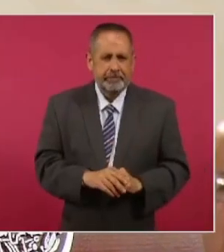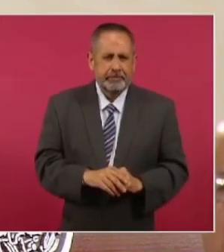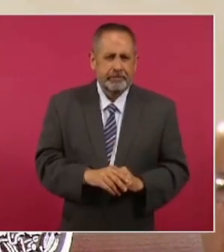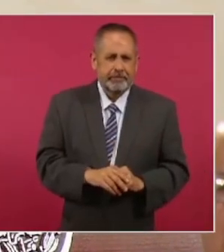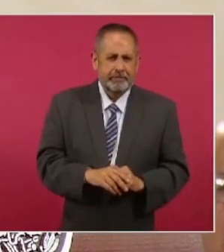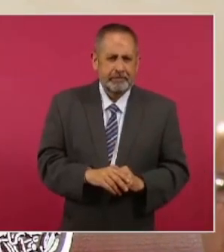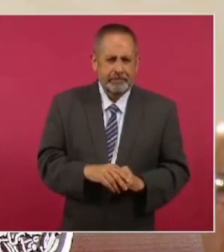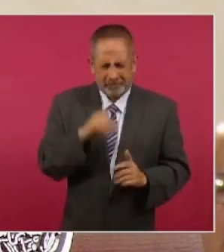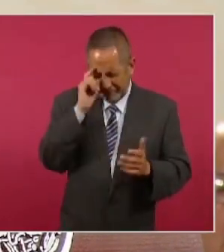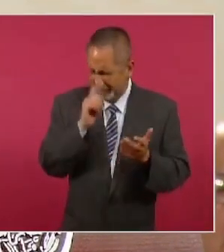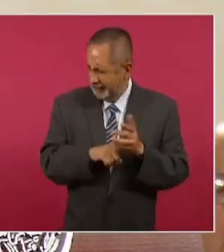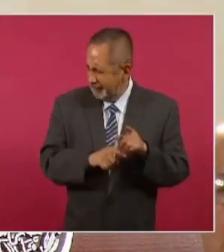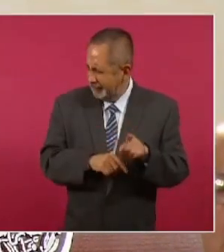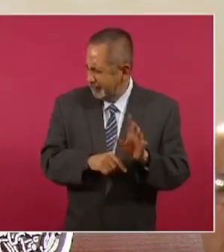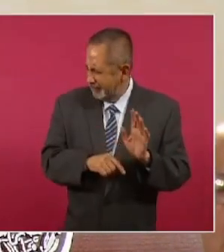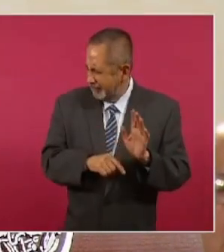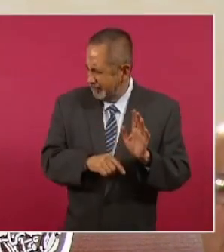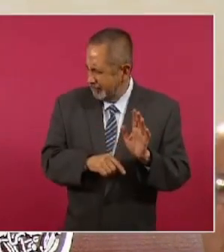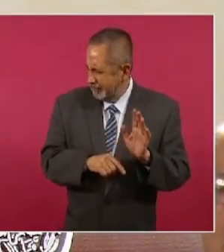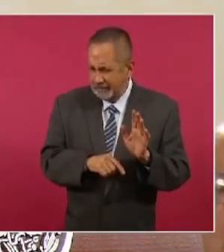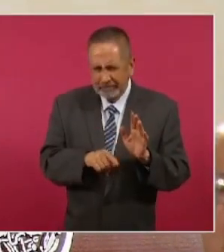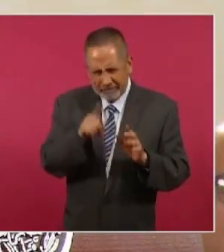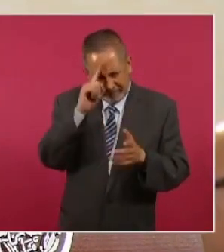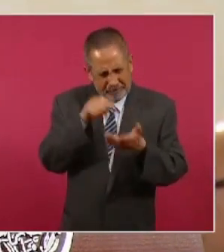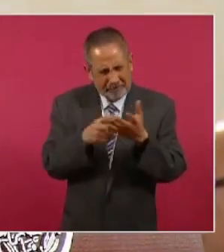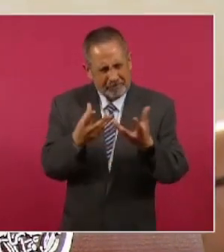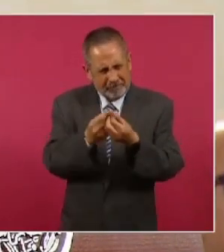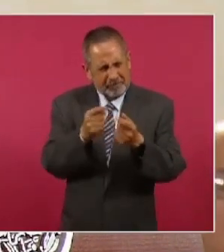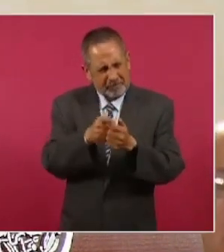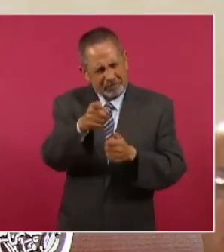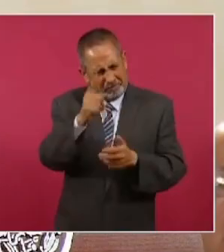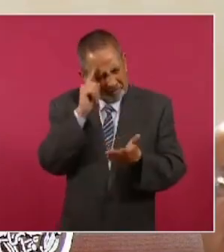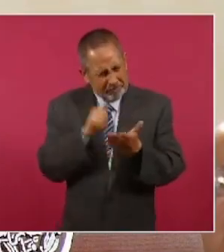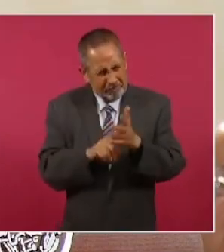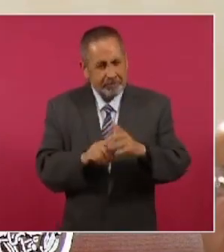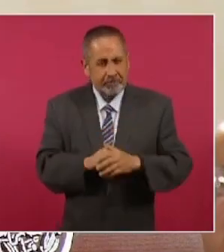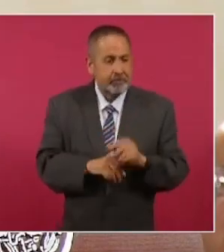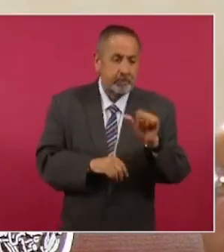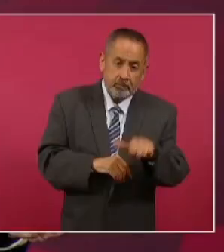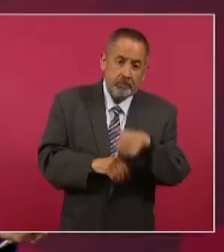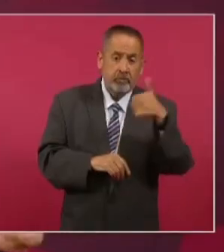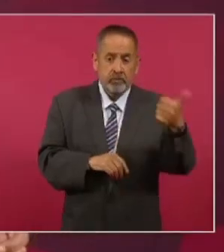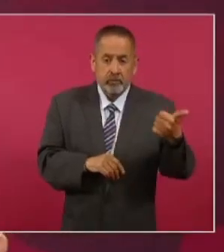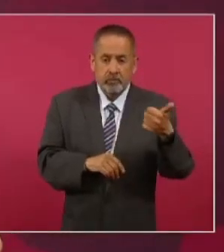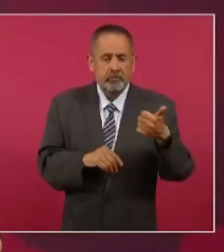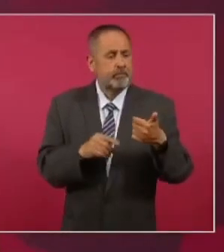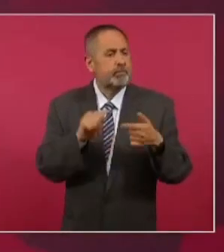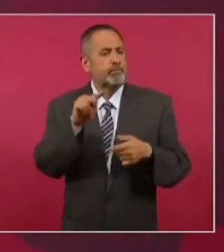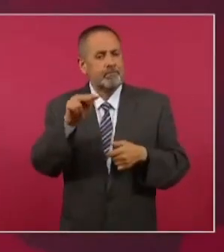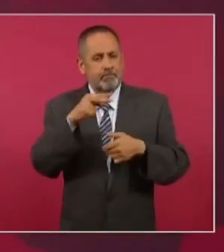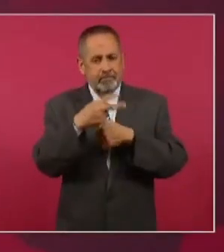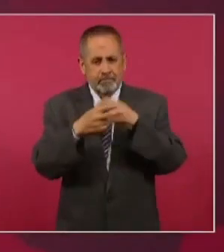creo que en esas es donde están ustedes y otra cadena